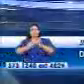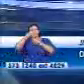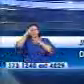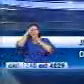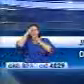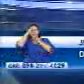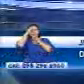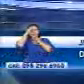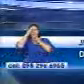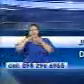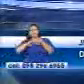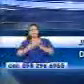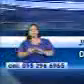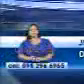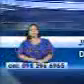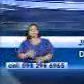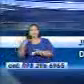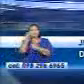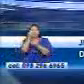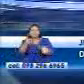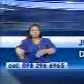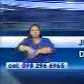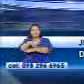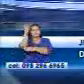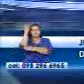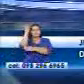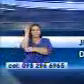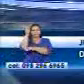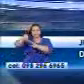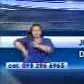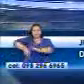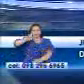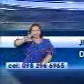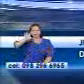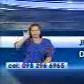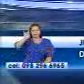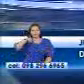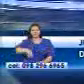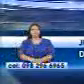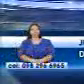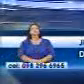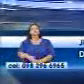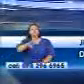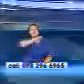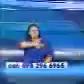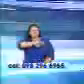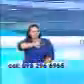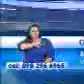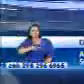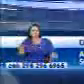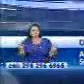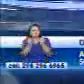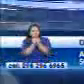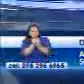informarles prácticamente estamos en lo que es las calles p y la 38 en donde dos acciones en conjunto se lando a cabo en este